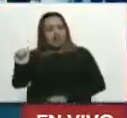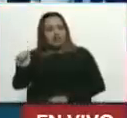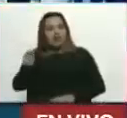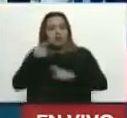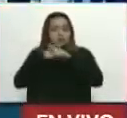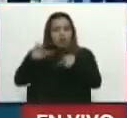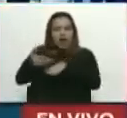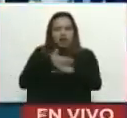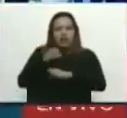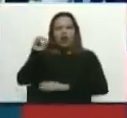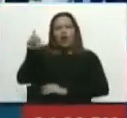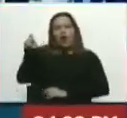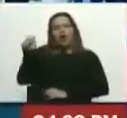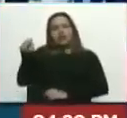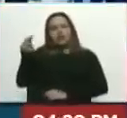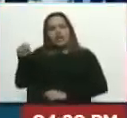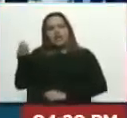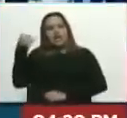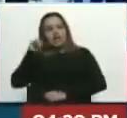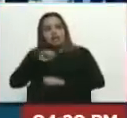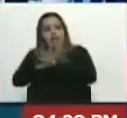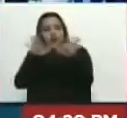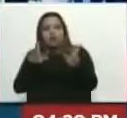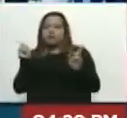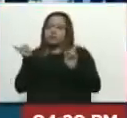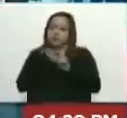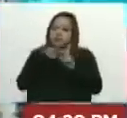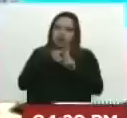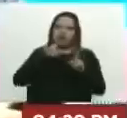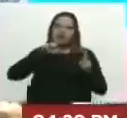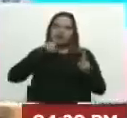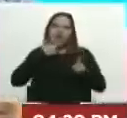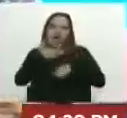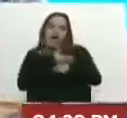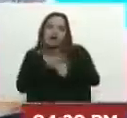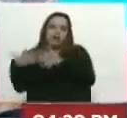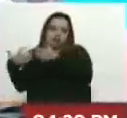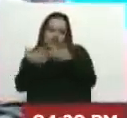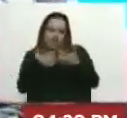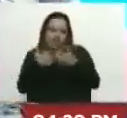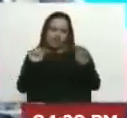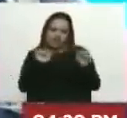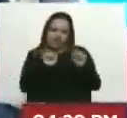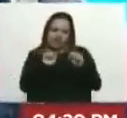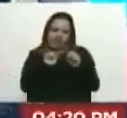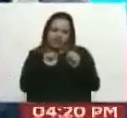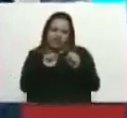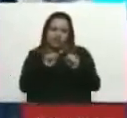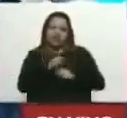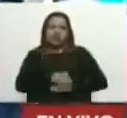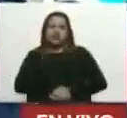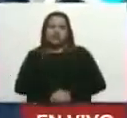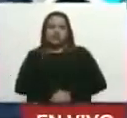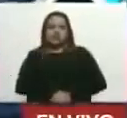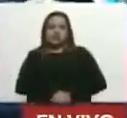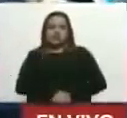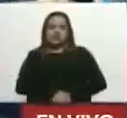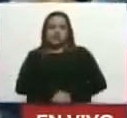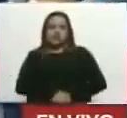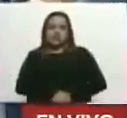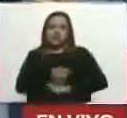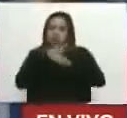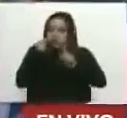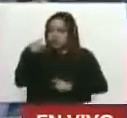claramente. Primero era la Federación Rusa, me refiero antes de la guerra, ahora ya elevado a la octava potencia, pero es que